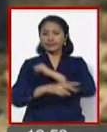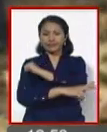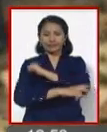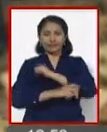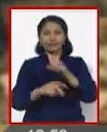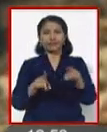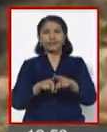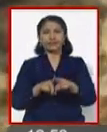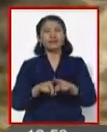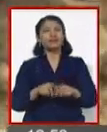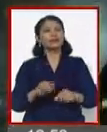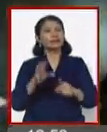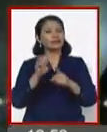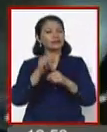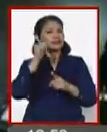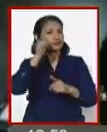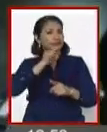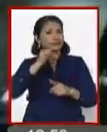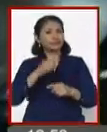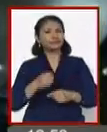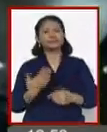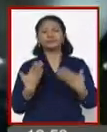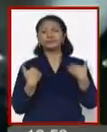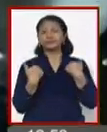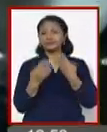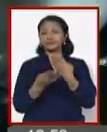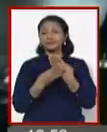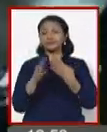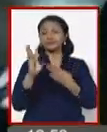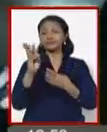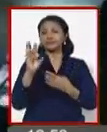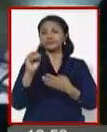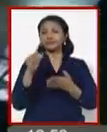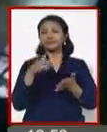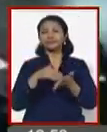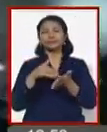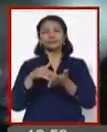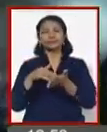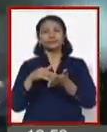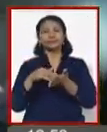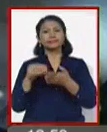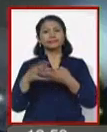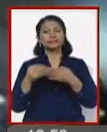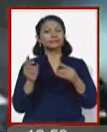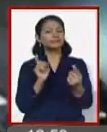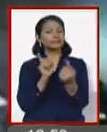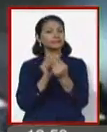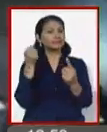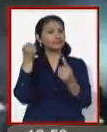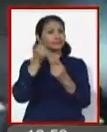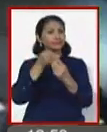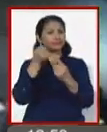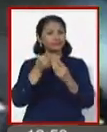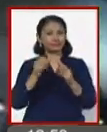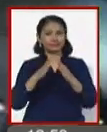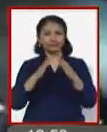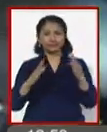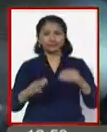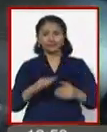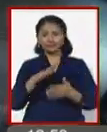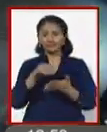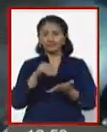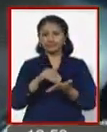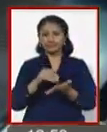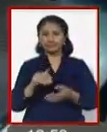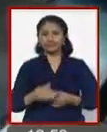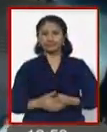robaba, incluso de haber asaltado a una mujer que había retirado aproximadamente 60 mil dólares del banco y fue interceptada y golpeada en su inmobiliaria en pleno